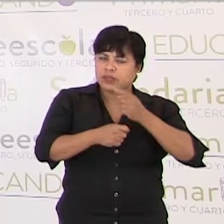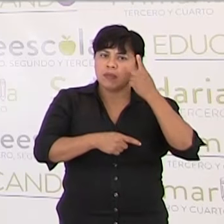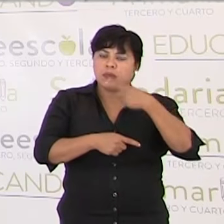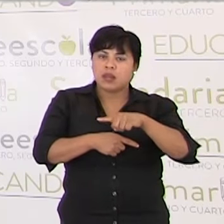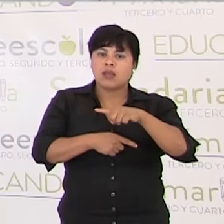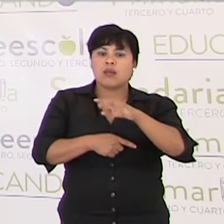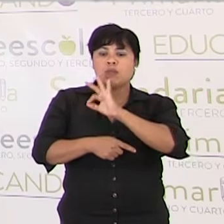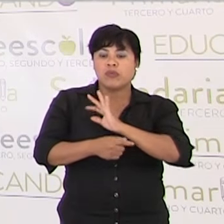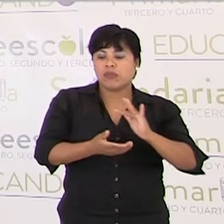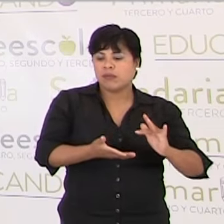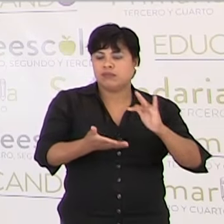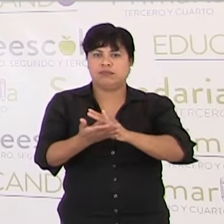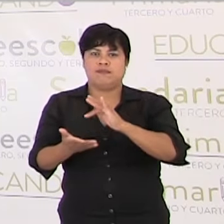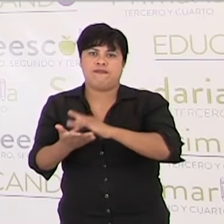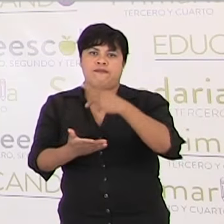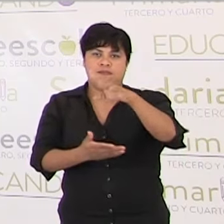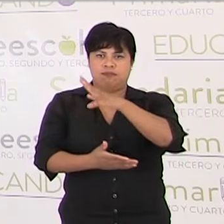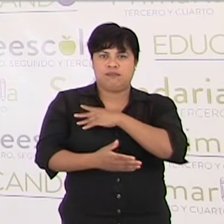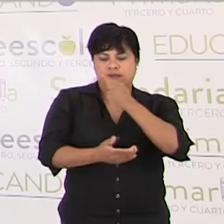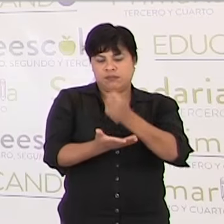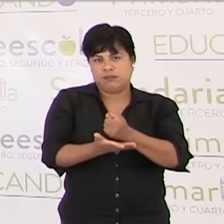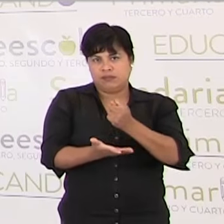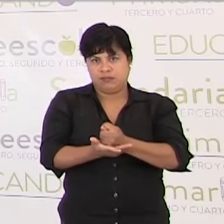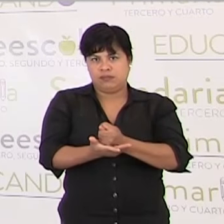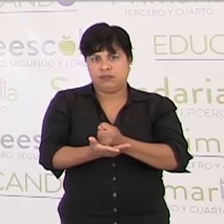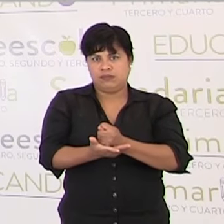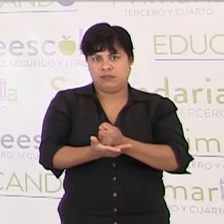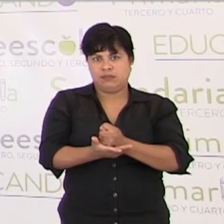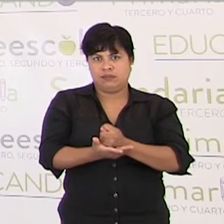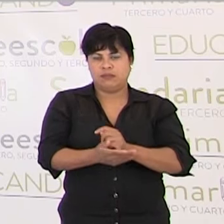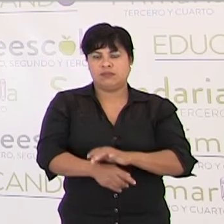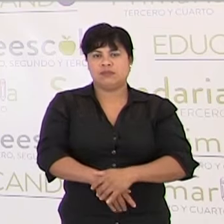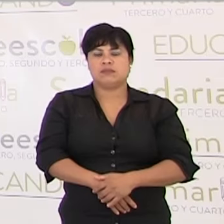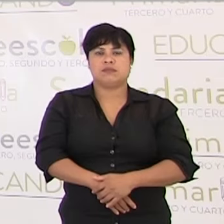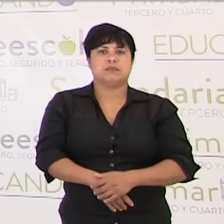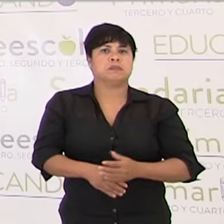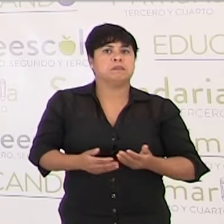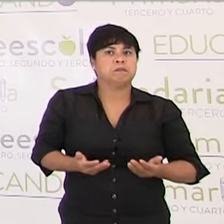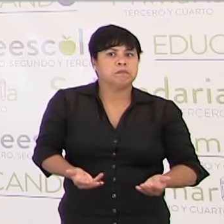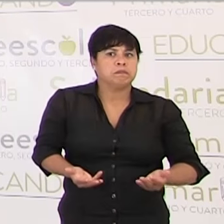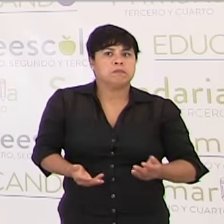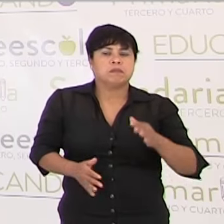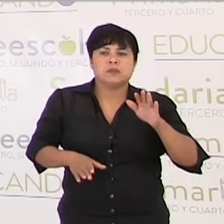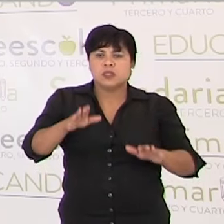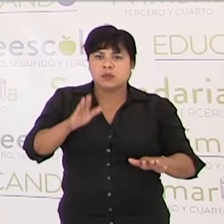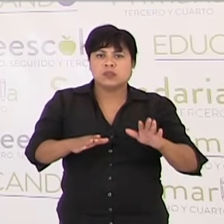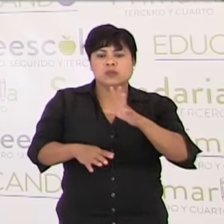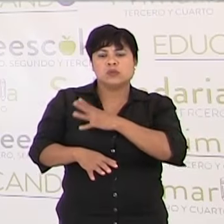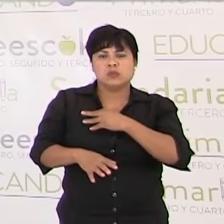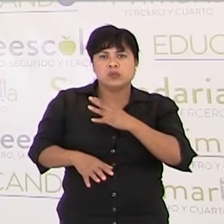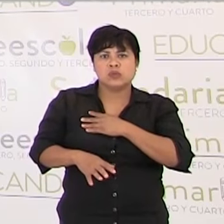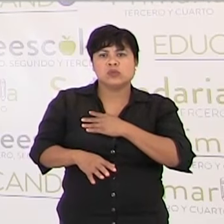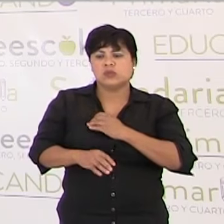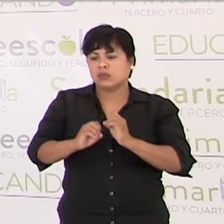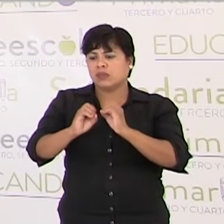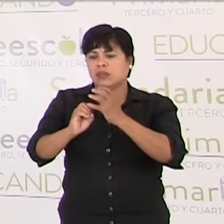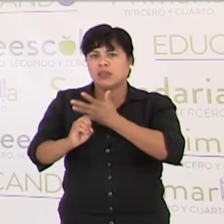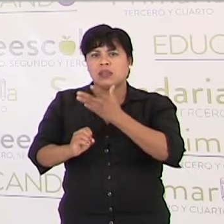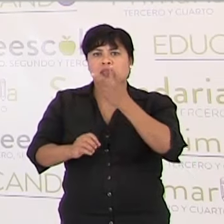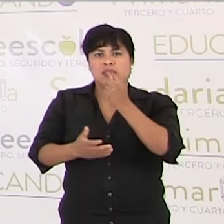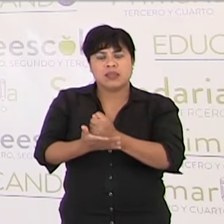para apoyar a sus hijos en sus tareas, ¿sí? A veces a los hijos les dejan